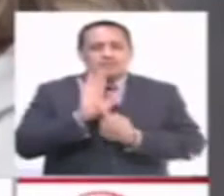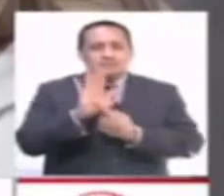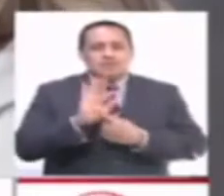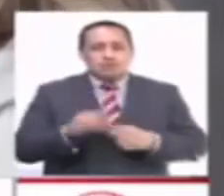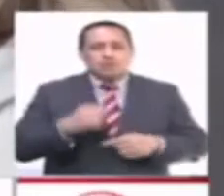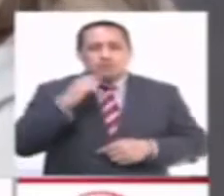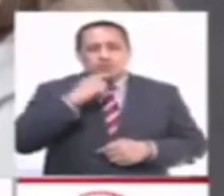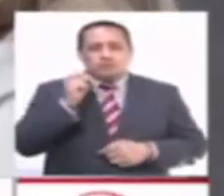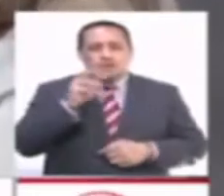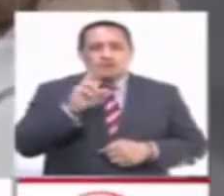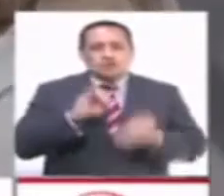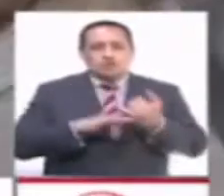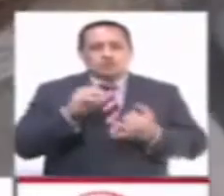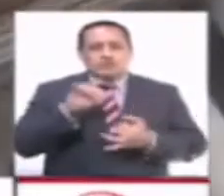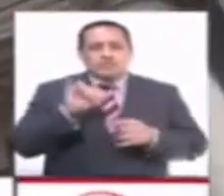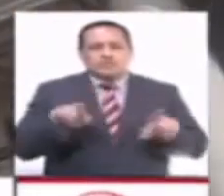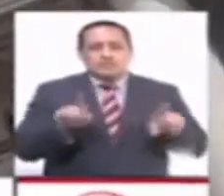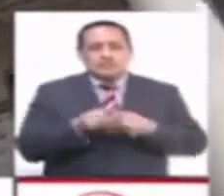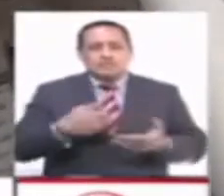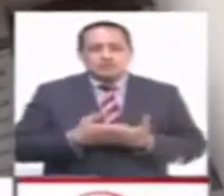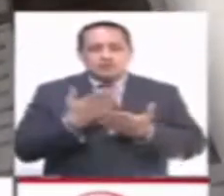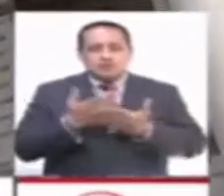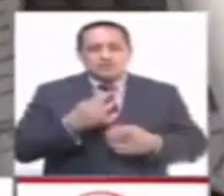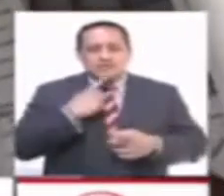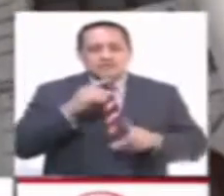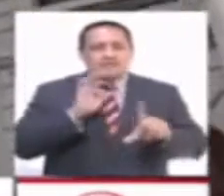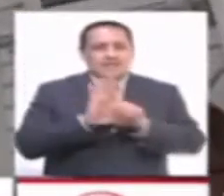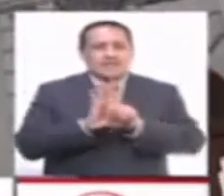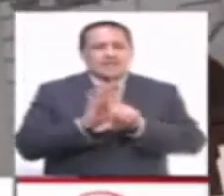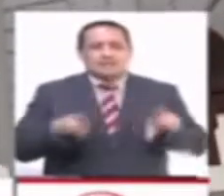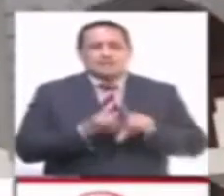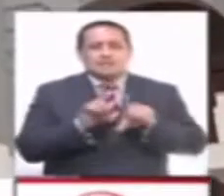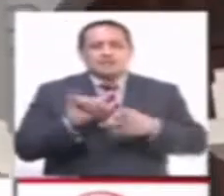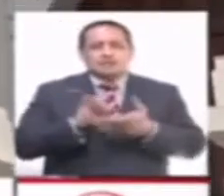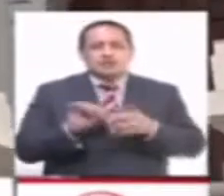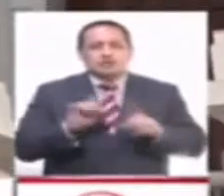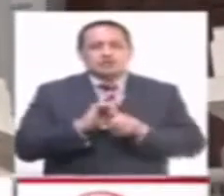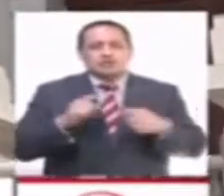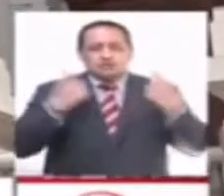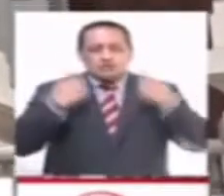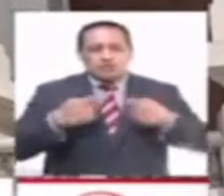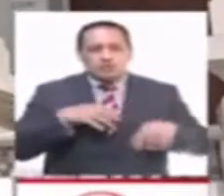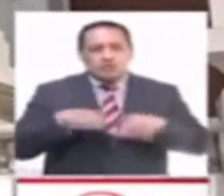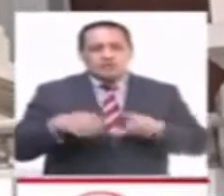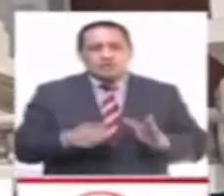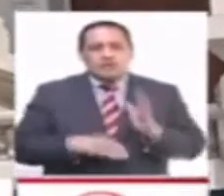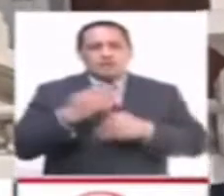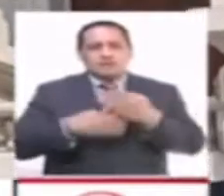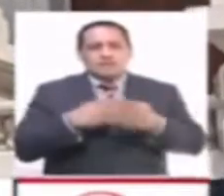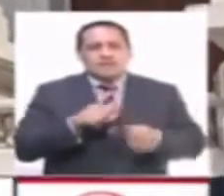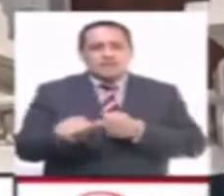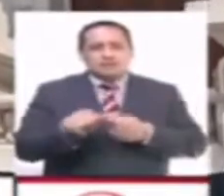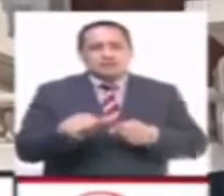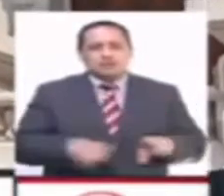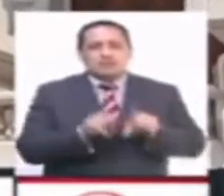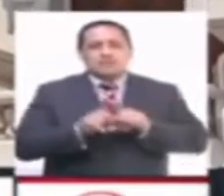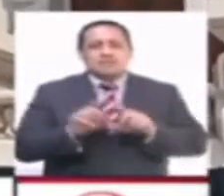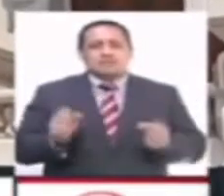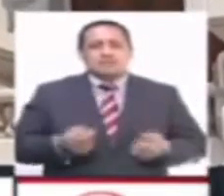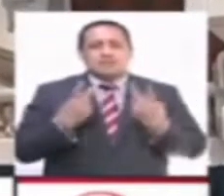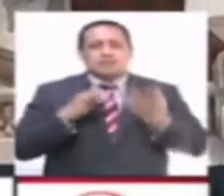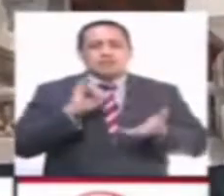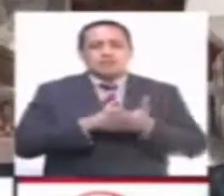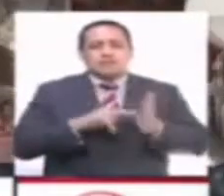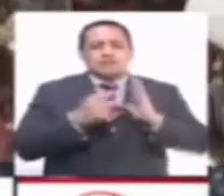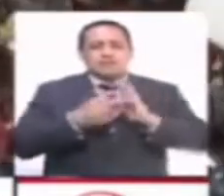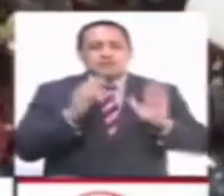congresista Roseli Amorús ratifica que los legisladores no tienen iniciativa para crear ni aumentar gastos públicos, salvo en lo que